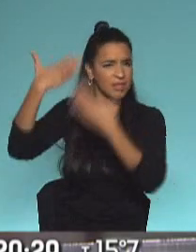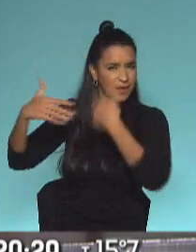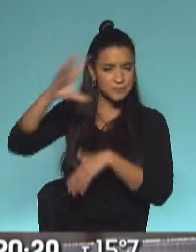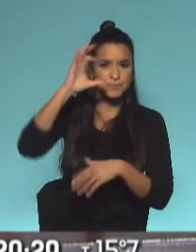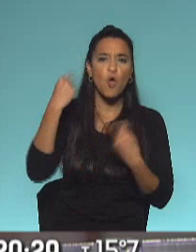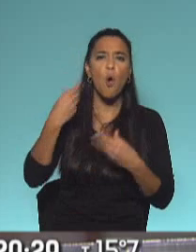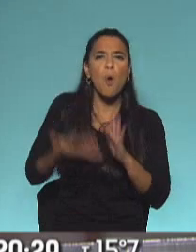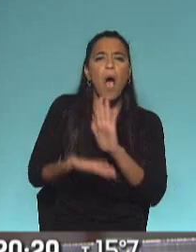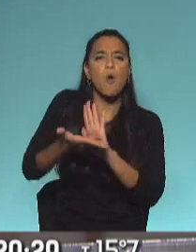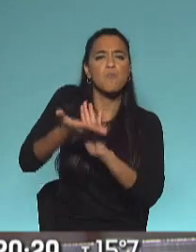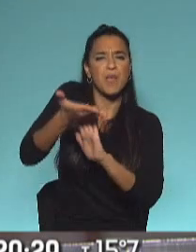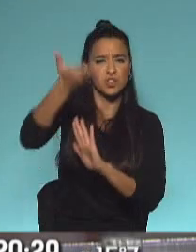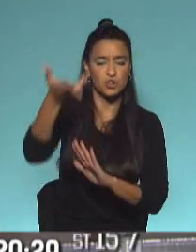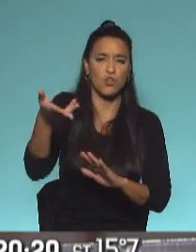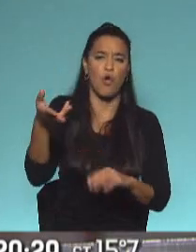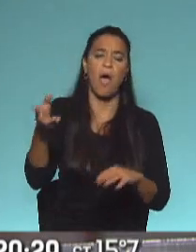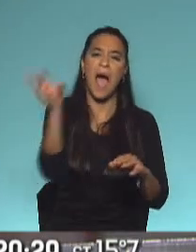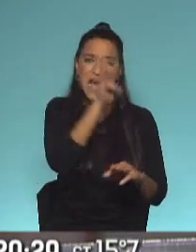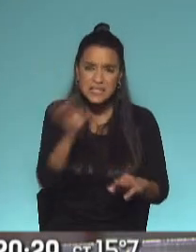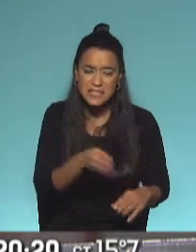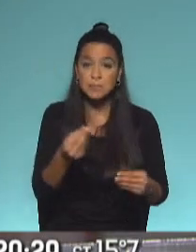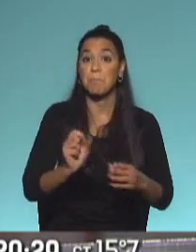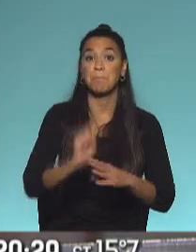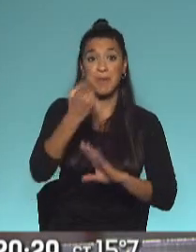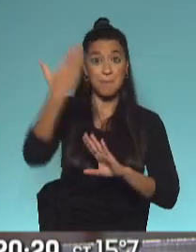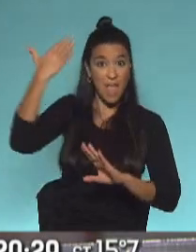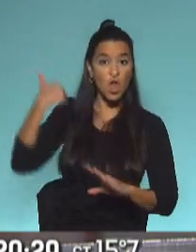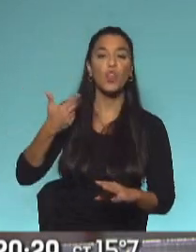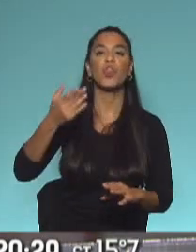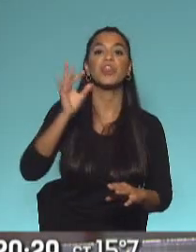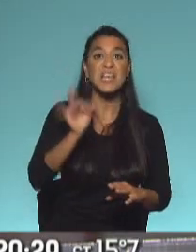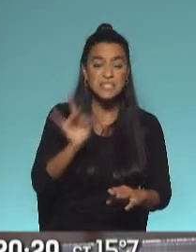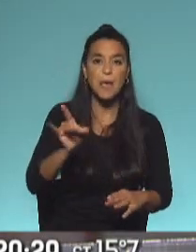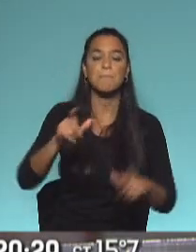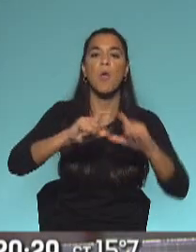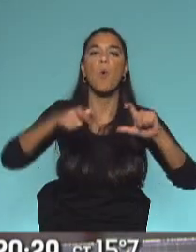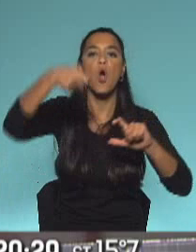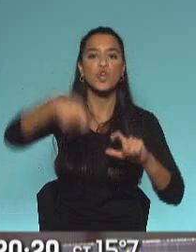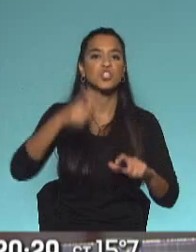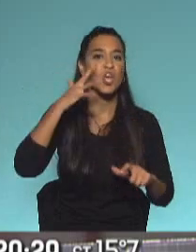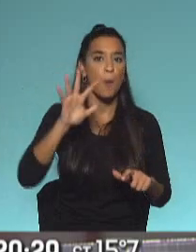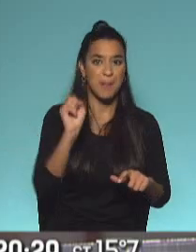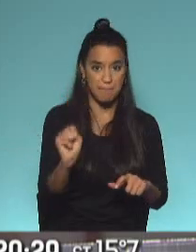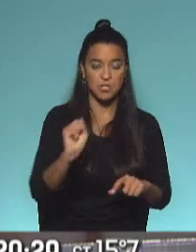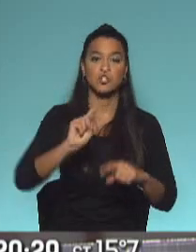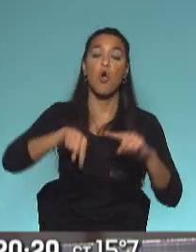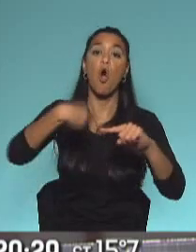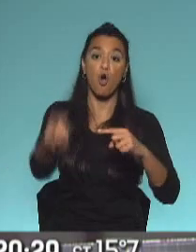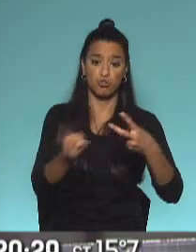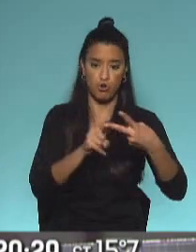de aumentos por parte del ANSES a las jubilaciones mínimas. Tuvimos primero en diciembre un bono de 5.000 pesos, luego tuvimos otro